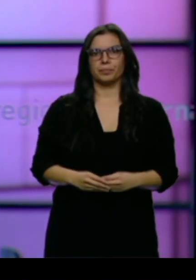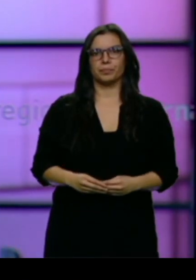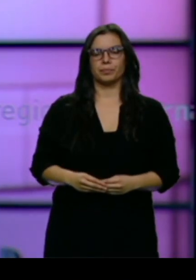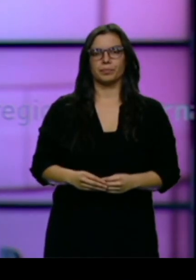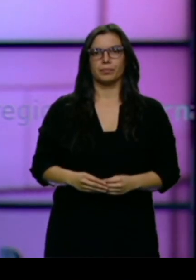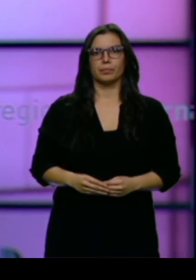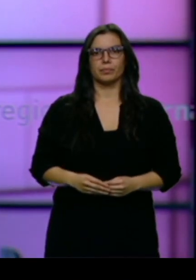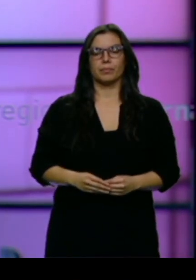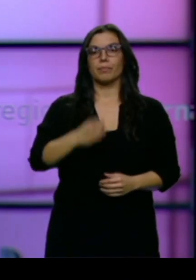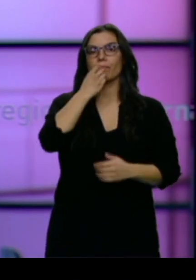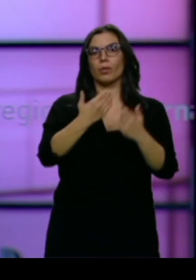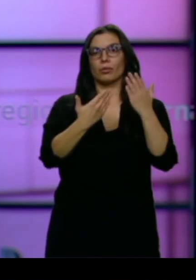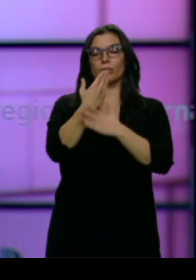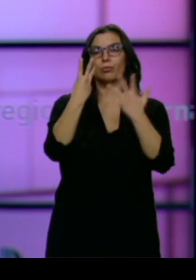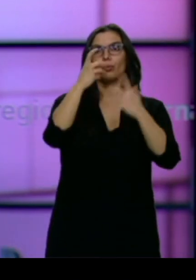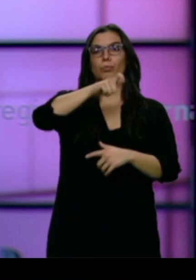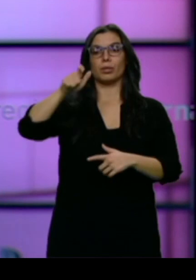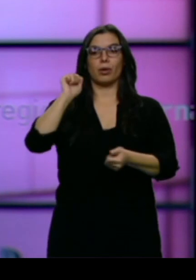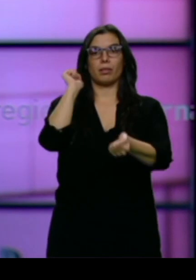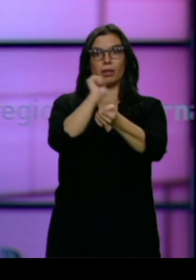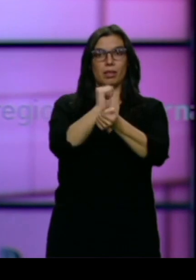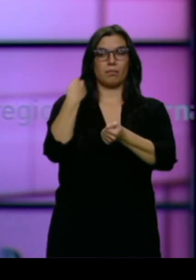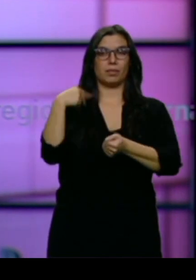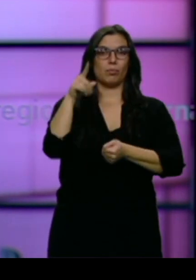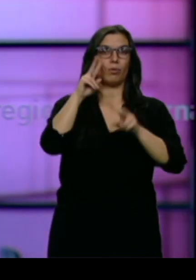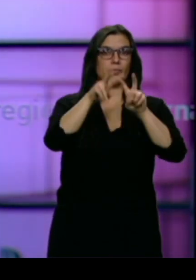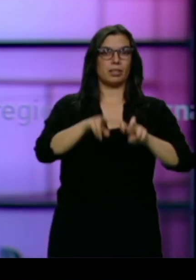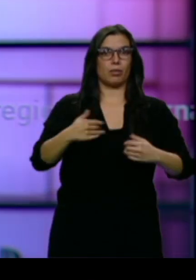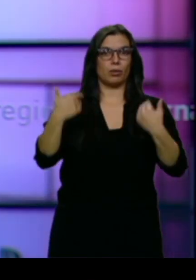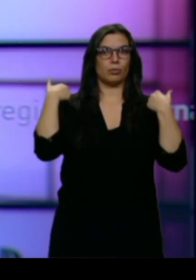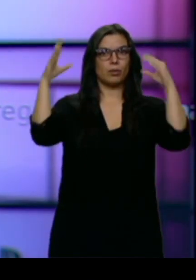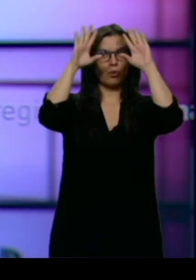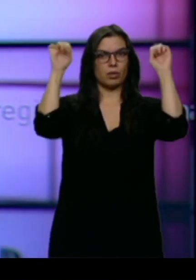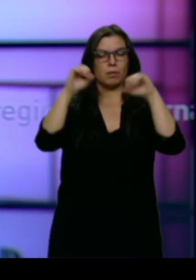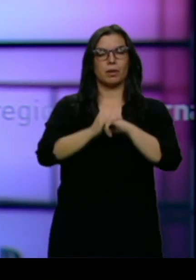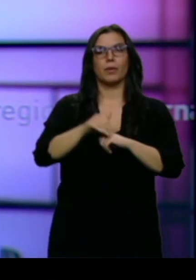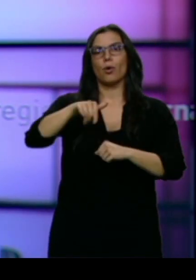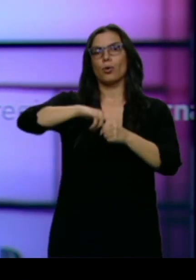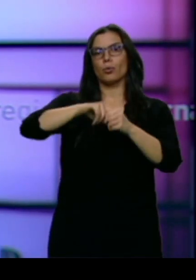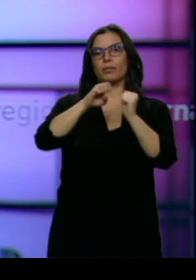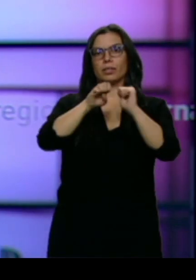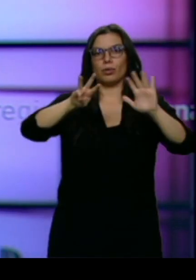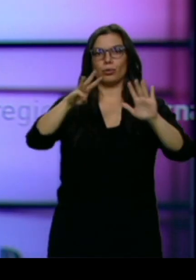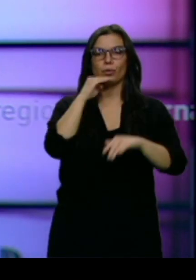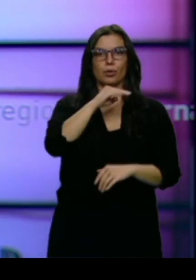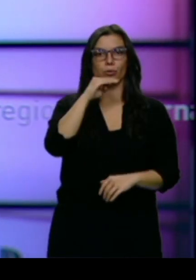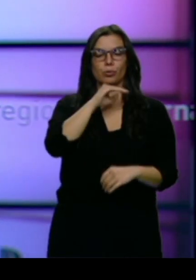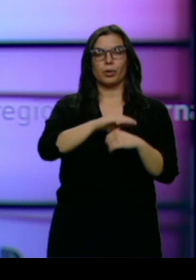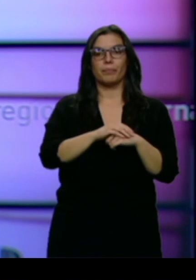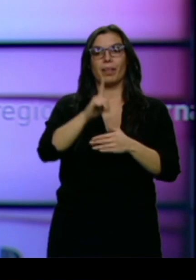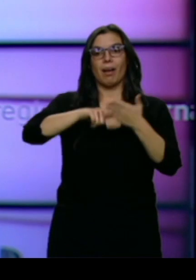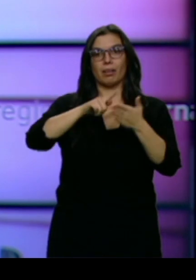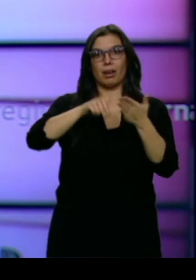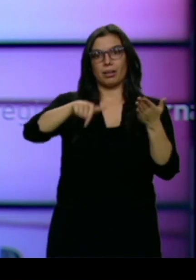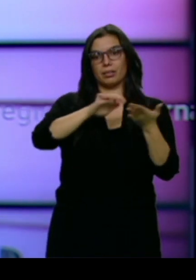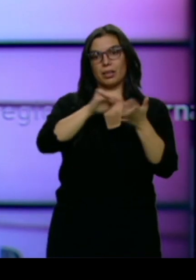Buenos días, 8 personas han sido detenidas en esa operación de la Guardia Civil. Es lunes 28 de octubre, el precio del alquiler en Castilla y León